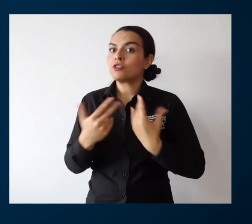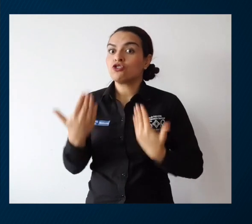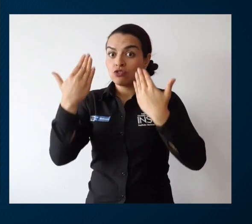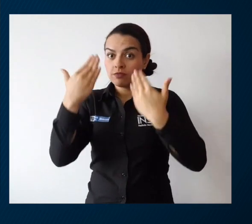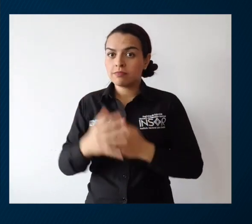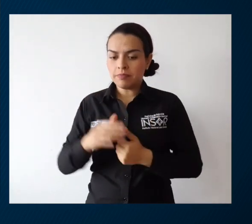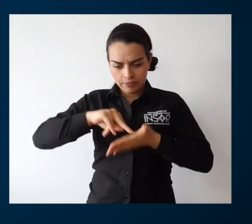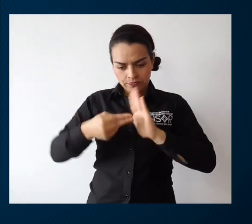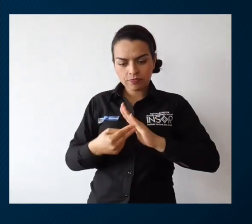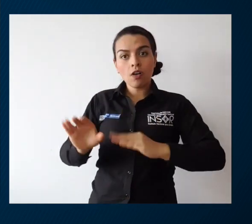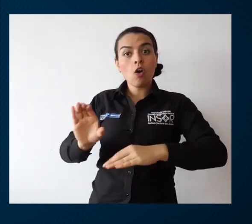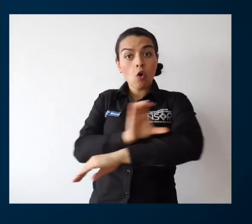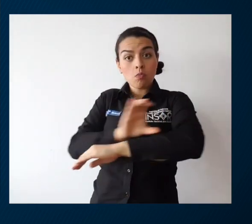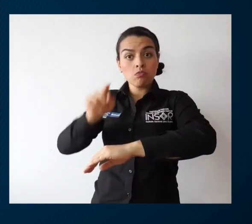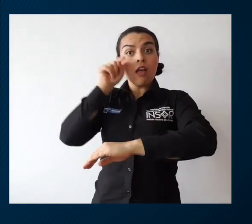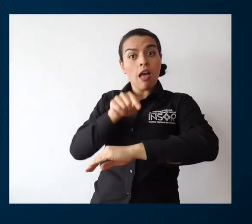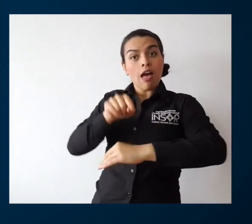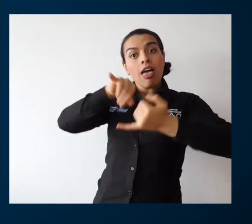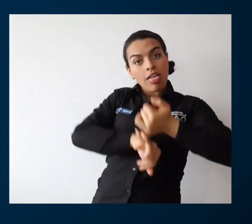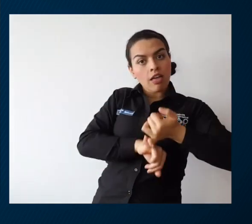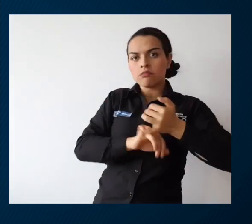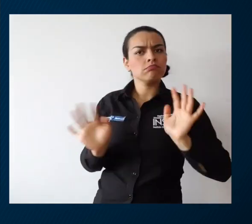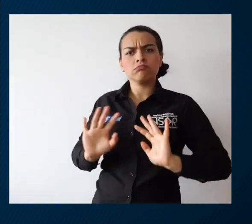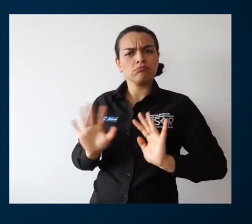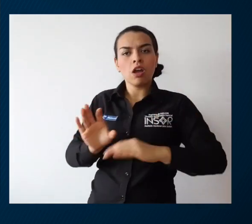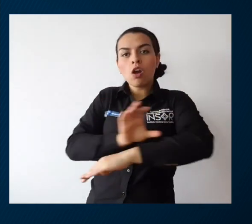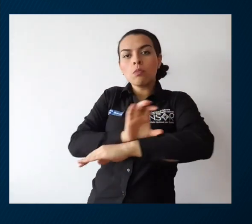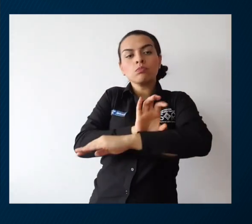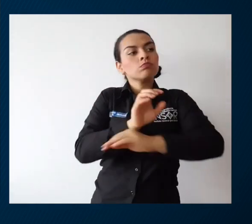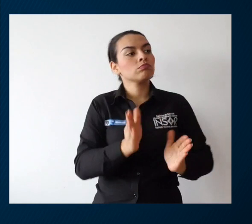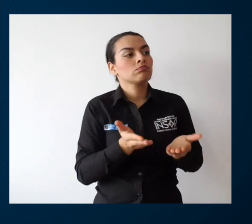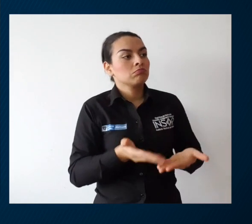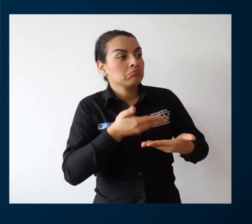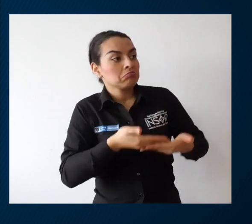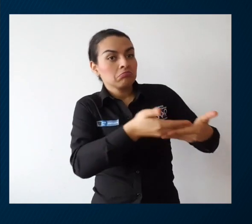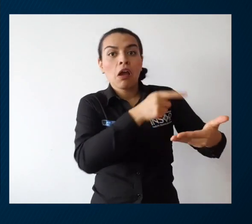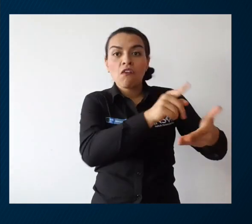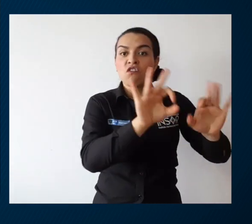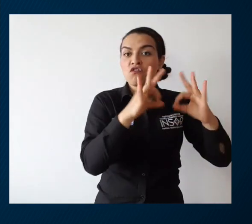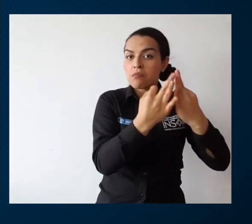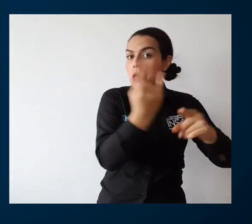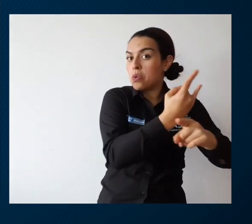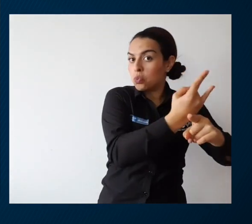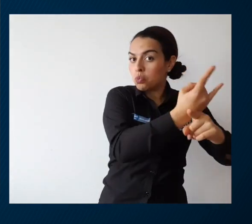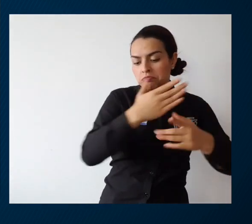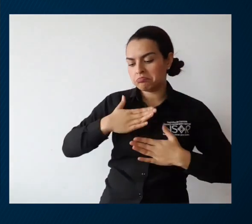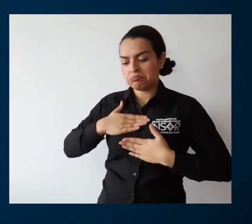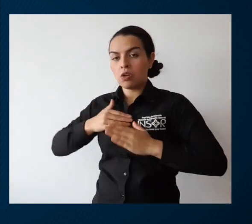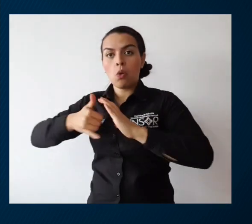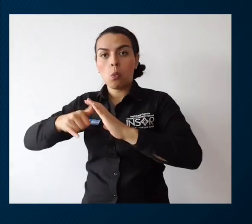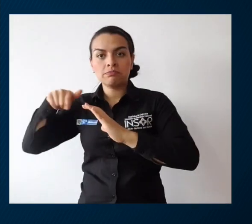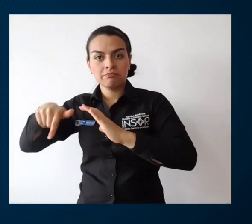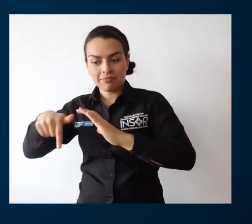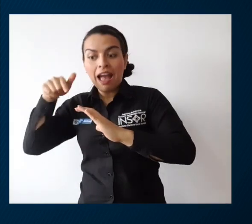muy útil, que no depende del computador, entonces el computador lo pueden utilizar la familia, y que lo consume tanta red no